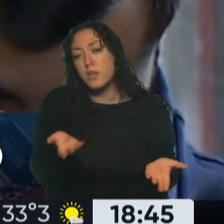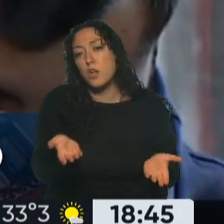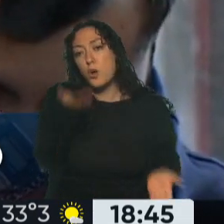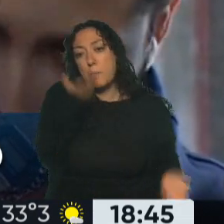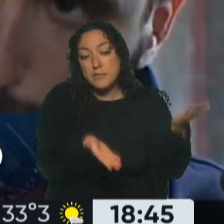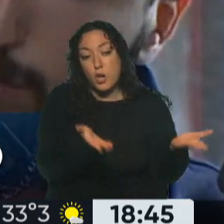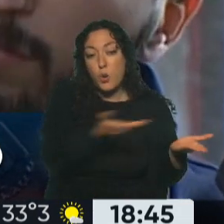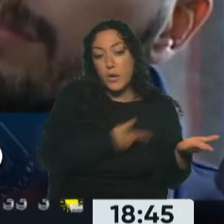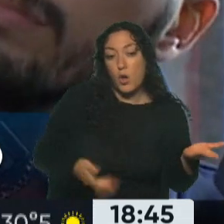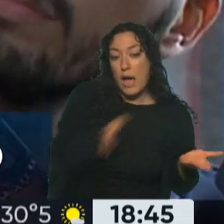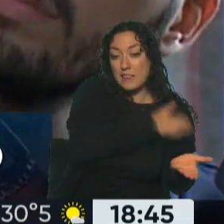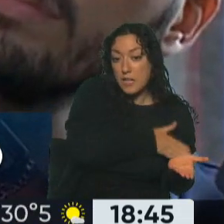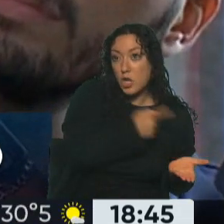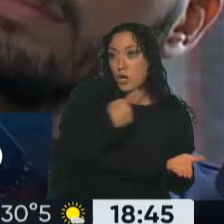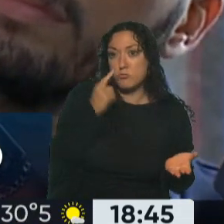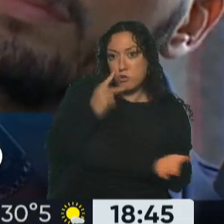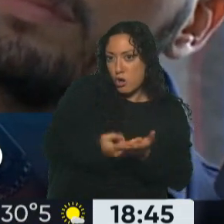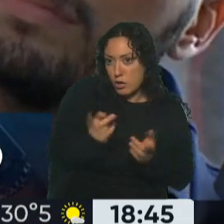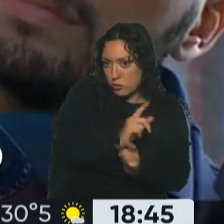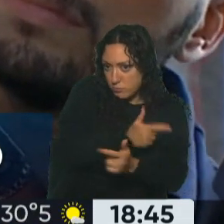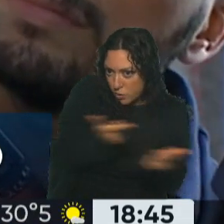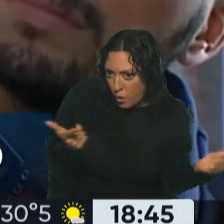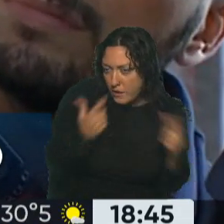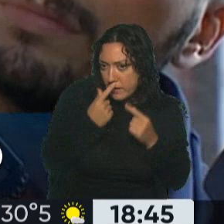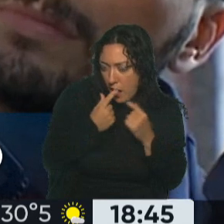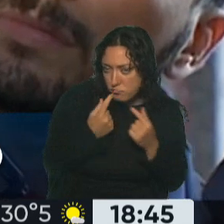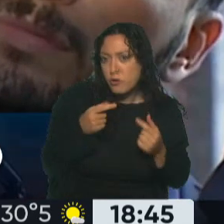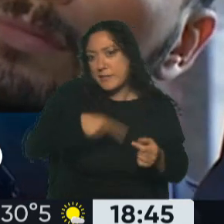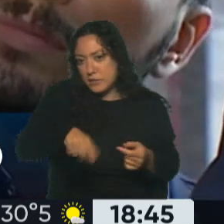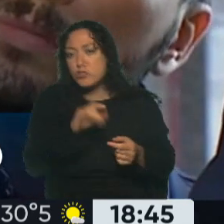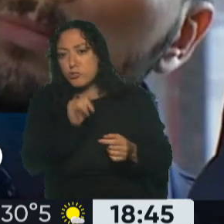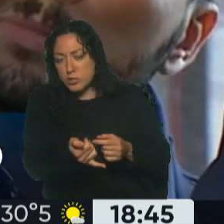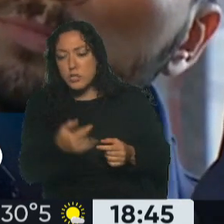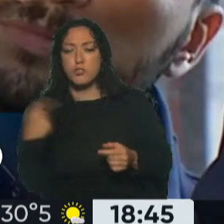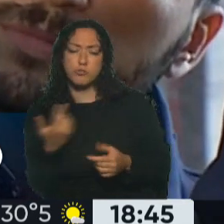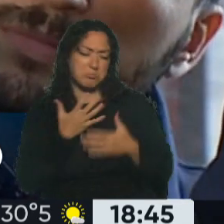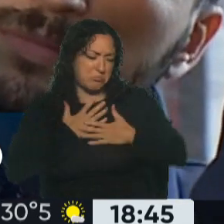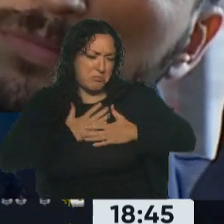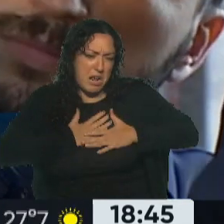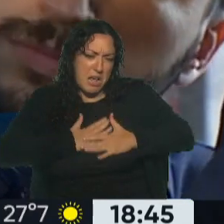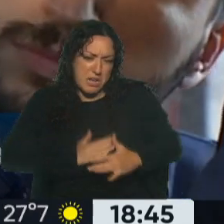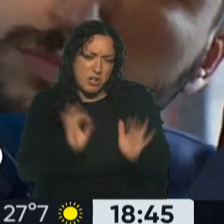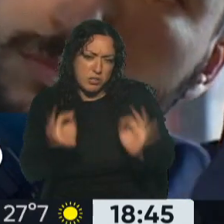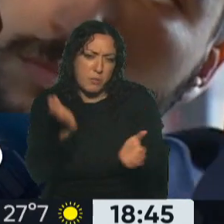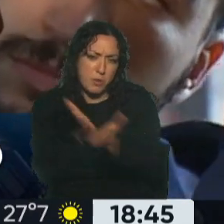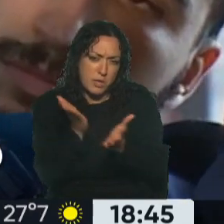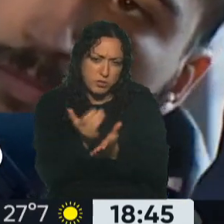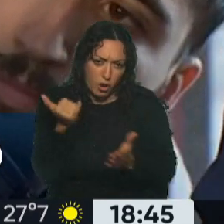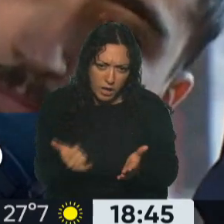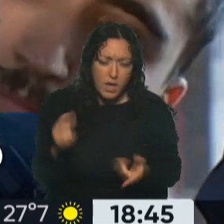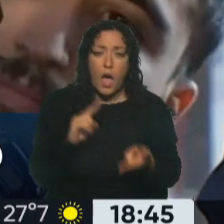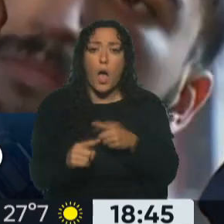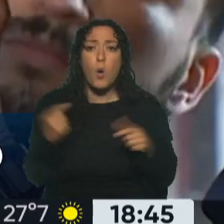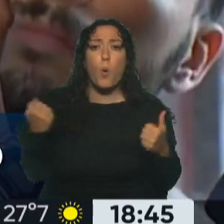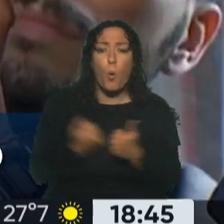que no reconocía para nada nuestro reclamo. Nosotros estamos tranquilos, sabemos que tenemos ese derecho, así que lo que hemos quedado